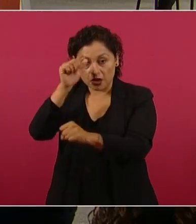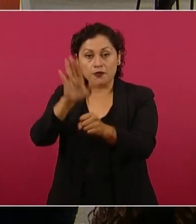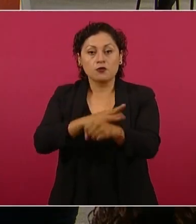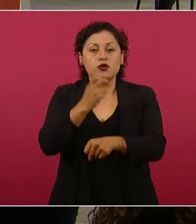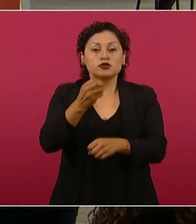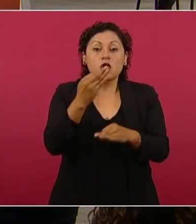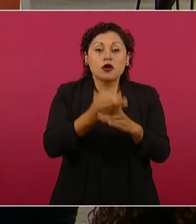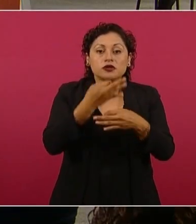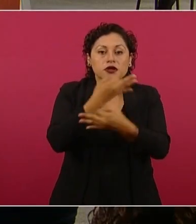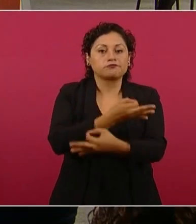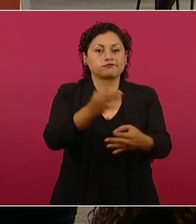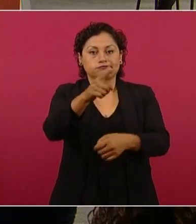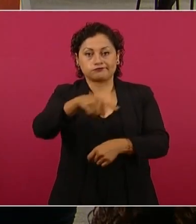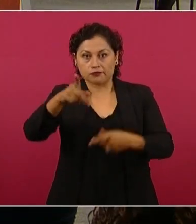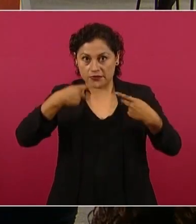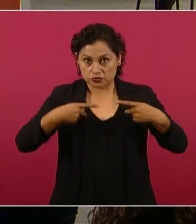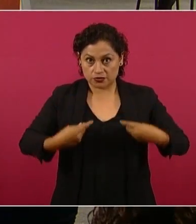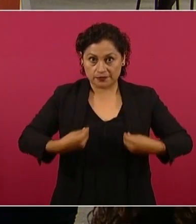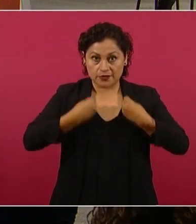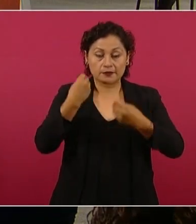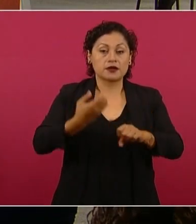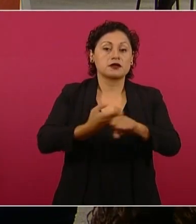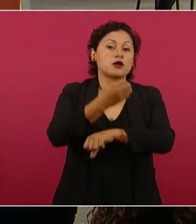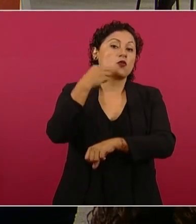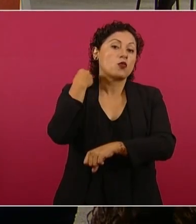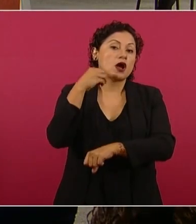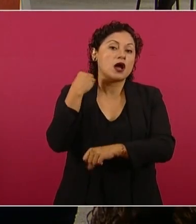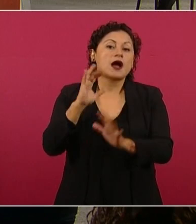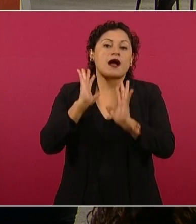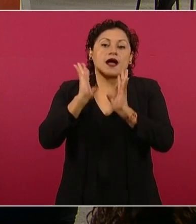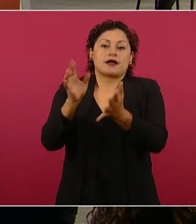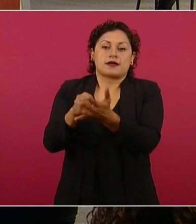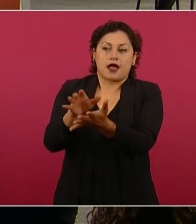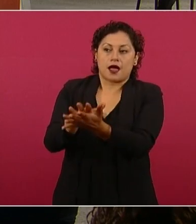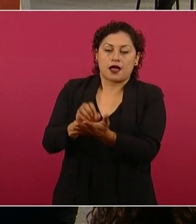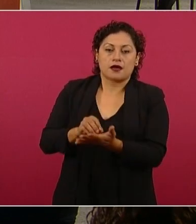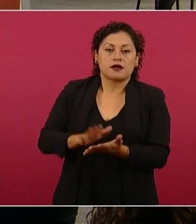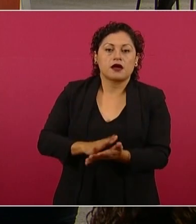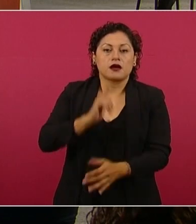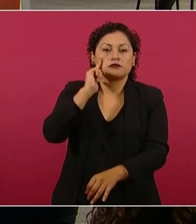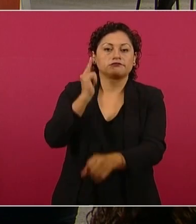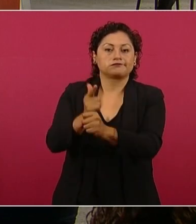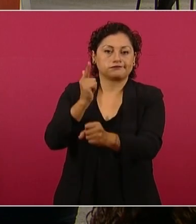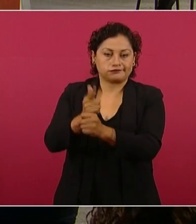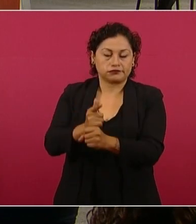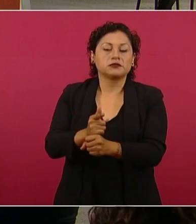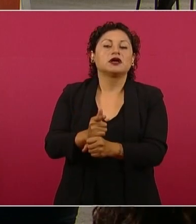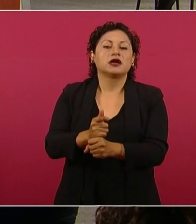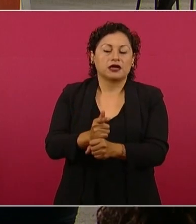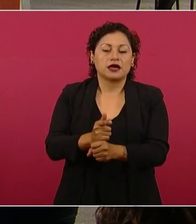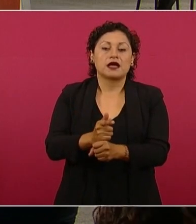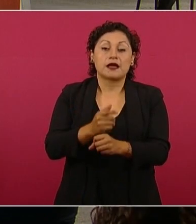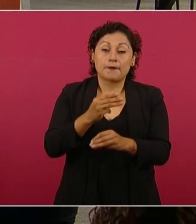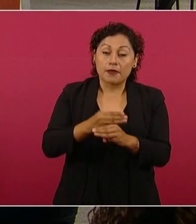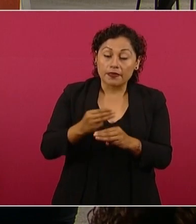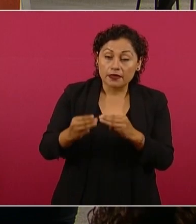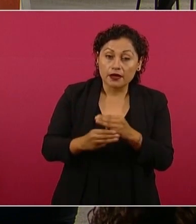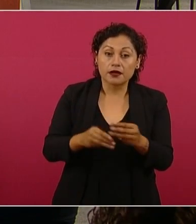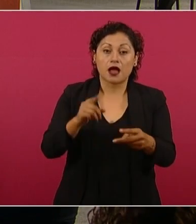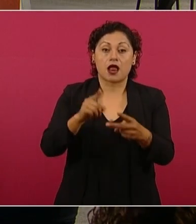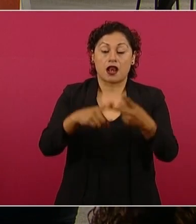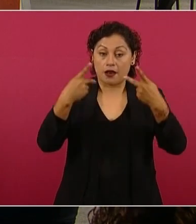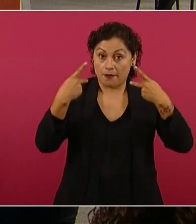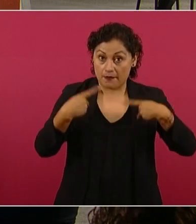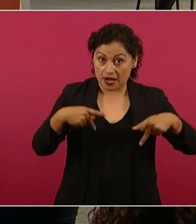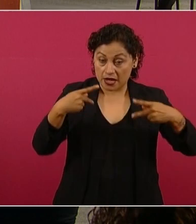Oaxaca de los resultados de este censo, de este inventario de necesidades de equipamiento, de infraestructura y de personal